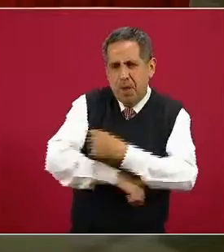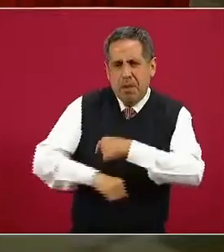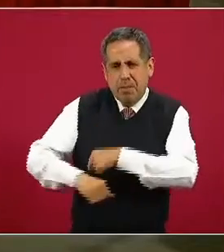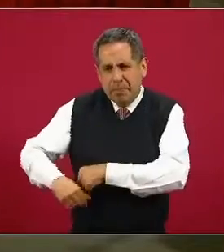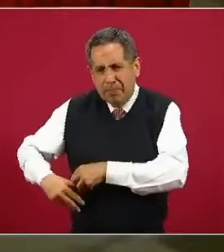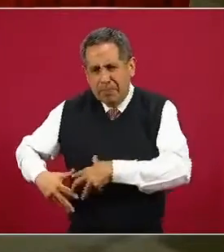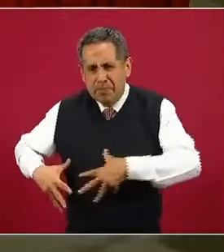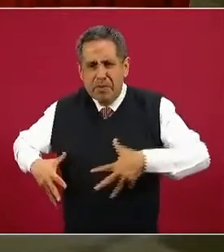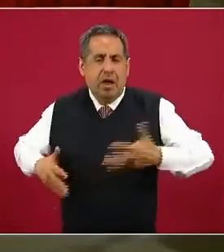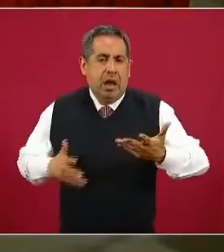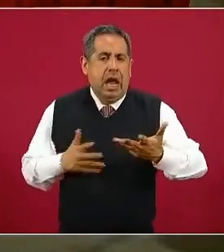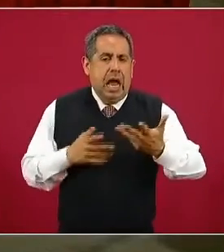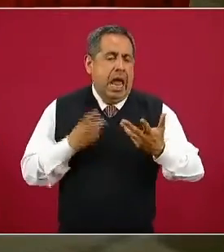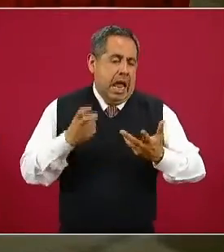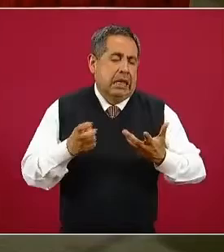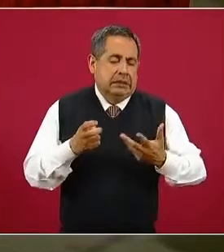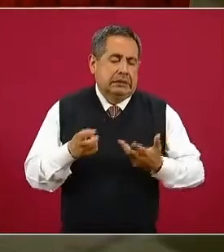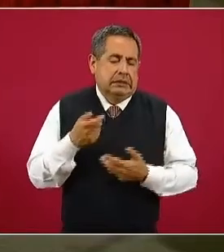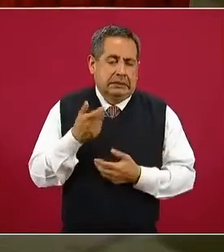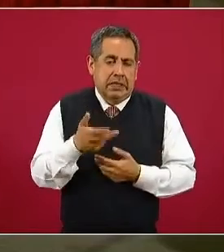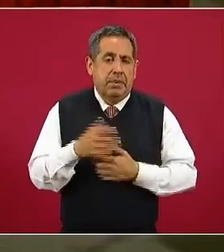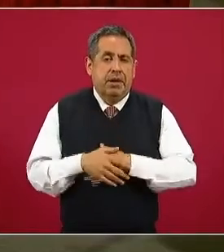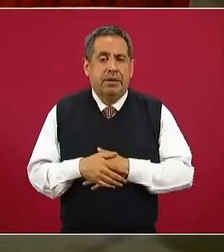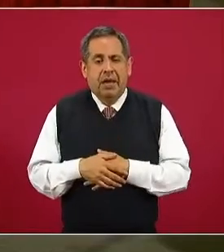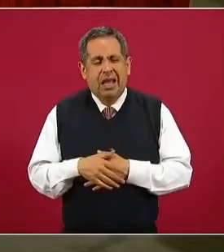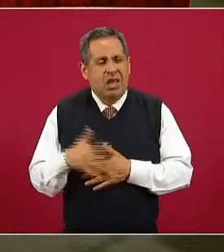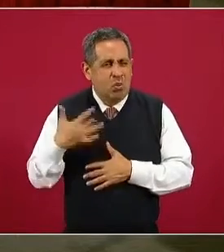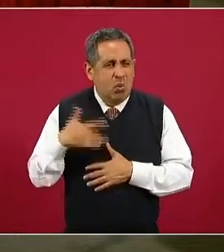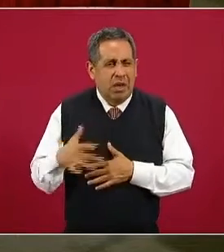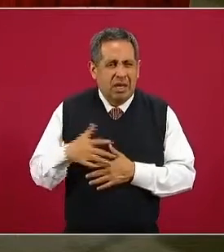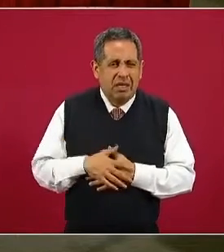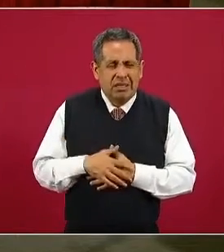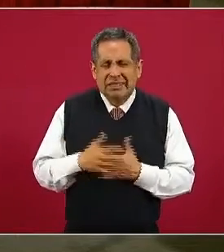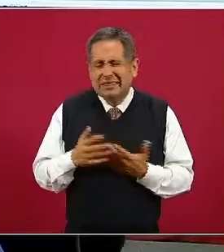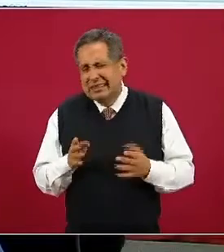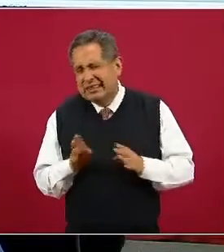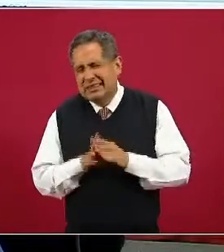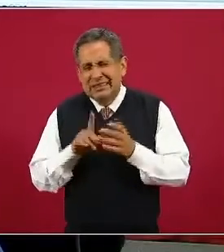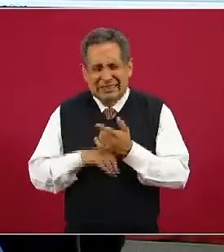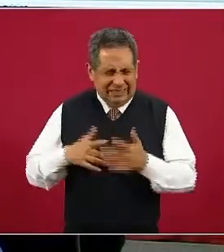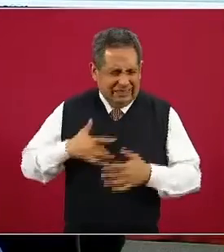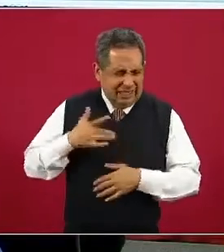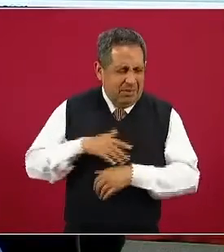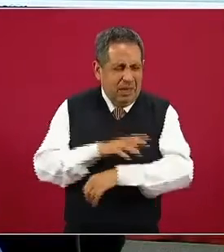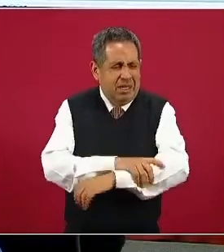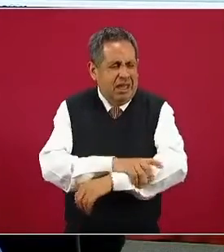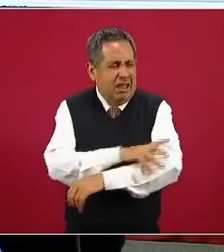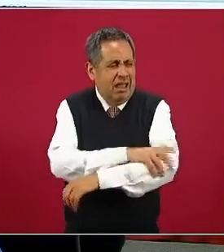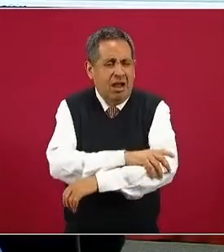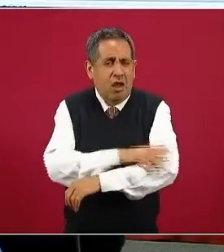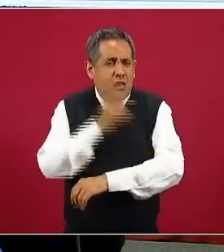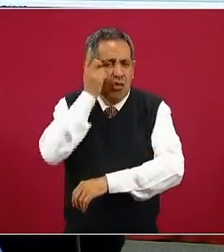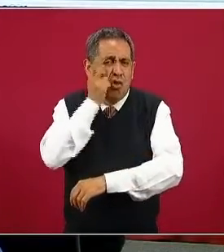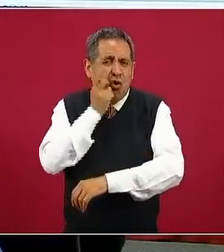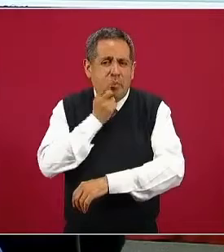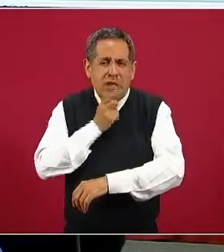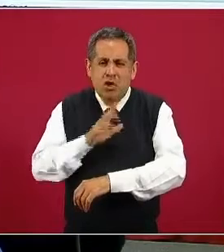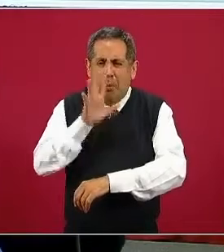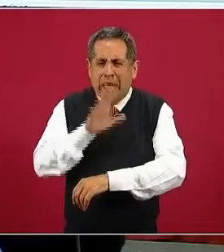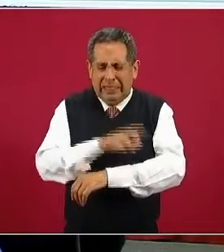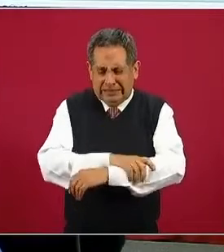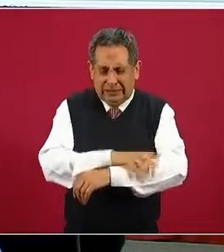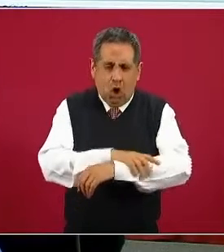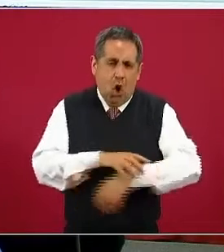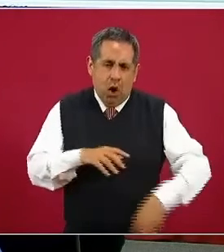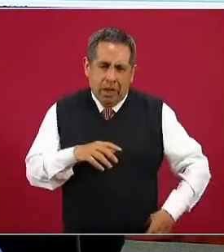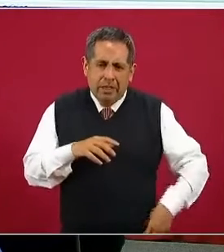concéntrica a la periferia. Empieza una serie de parestesias, de sensación de adormecimiento también cerca de la herida